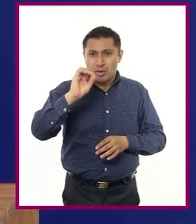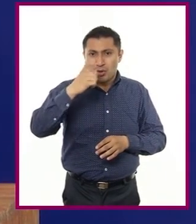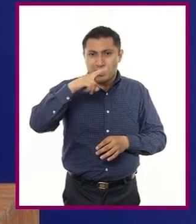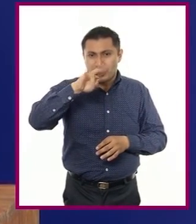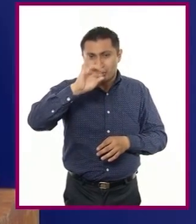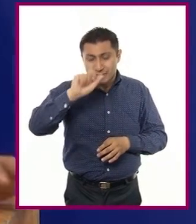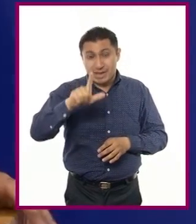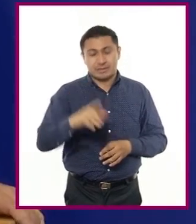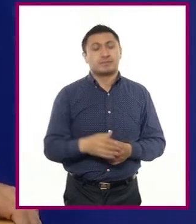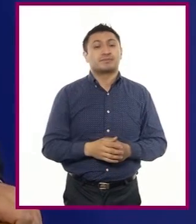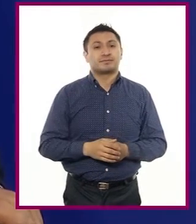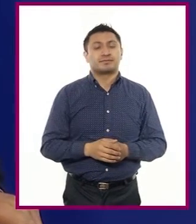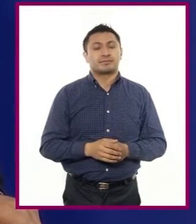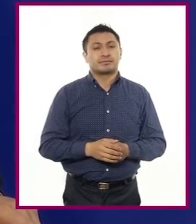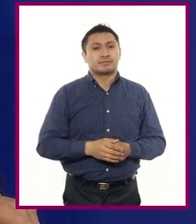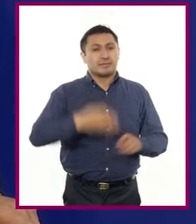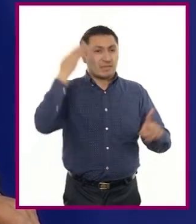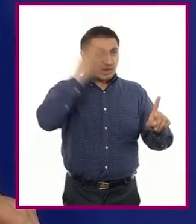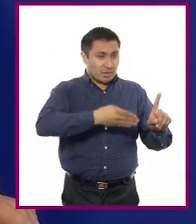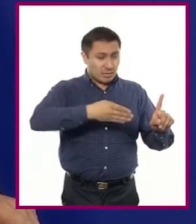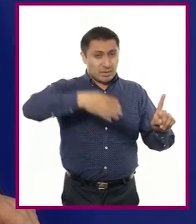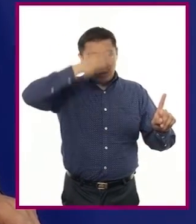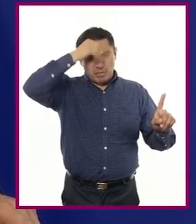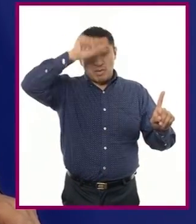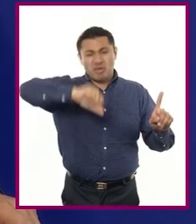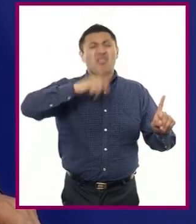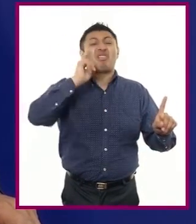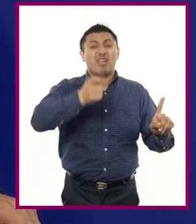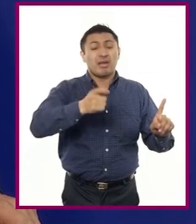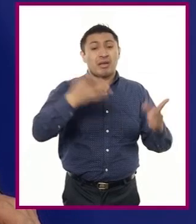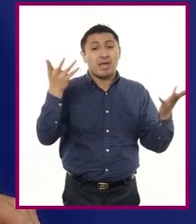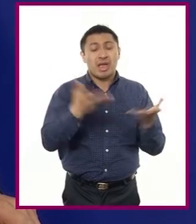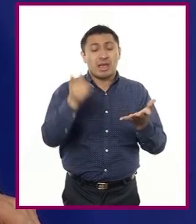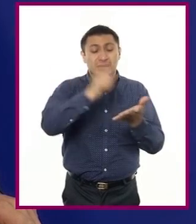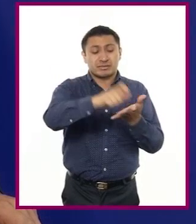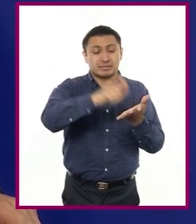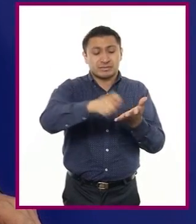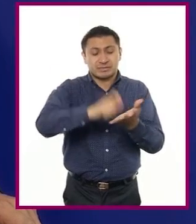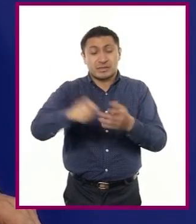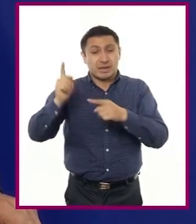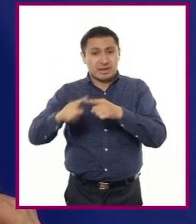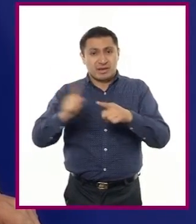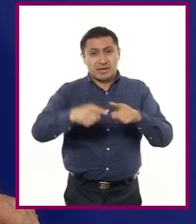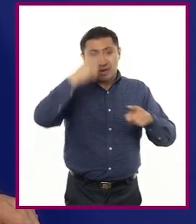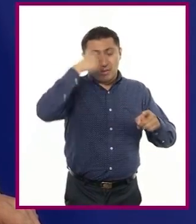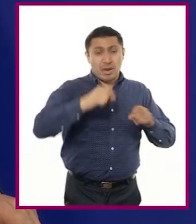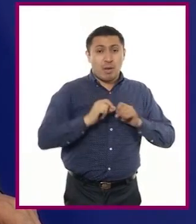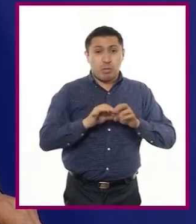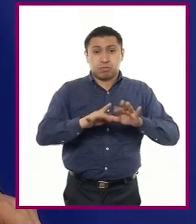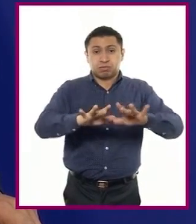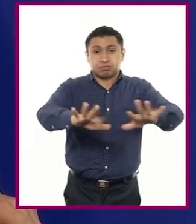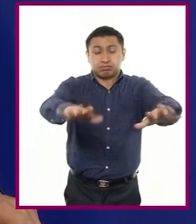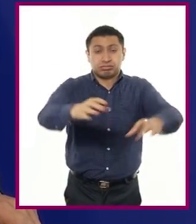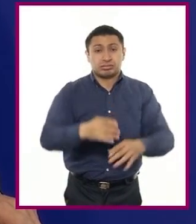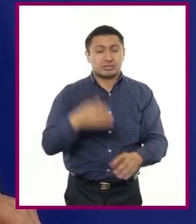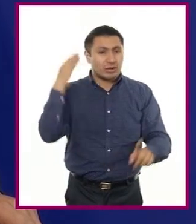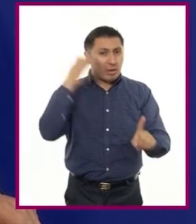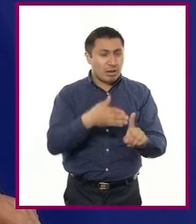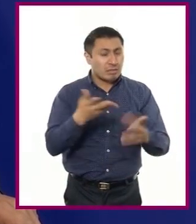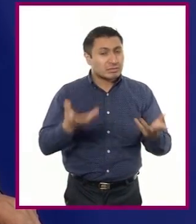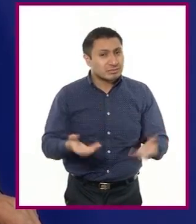aprendizaje esperado de esta sesión ha sido: elabora distintos textos para difundir información con el propósito